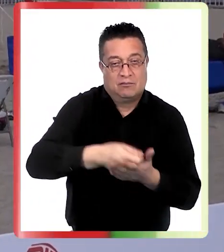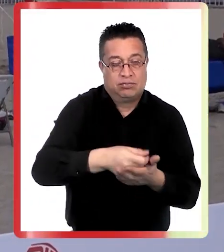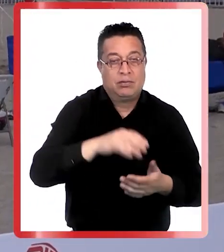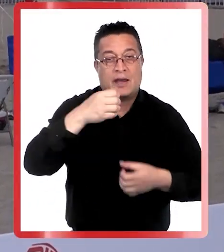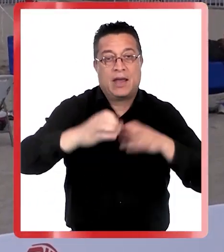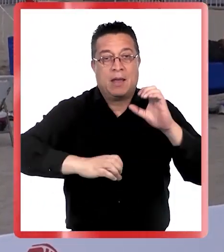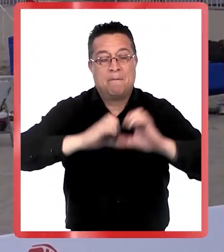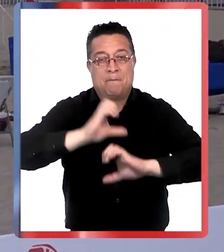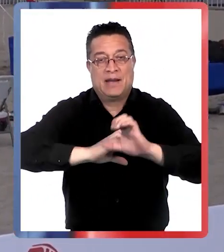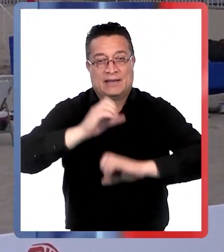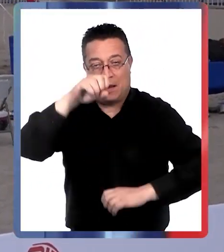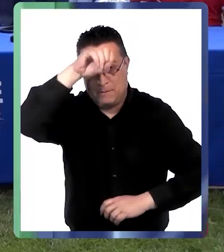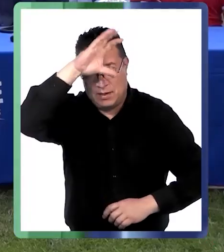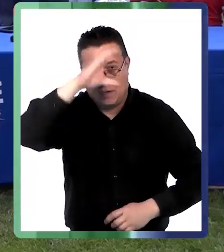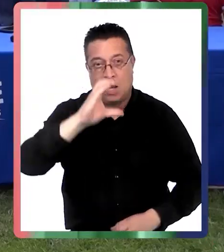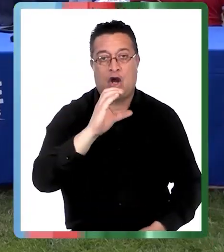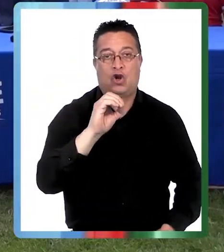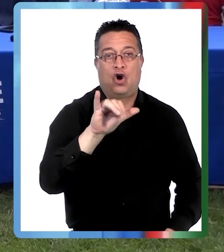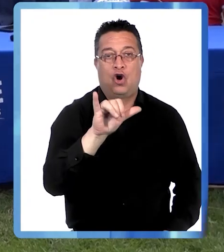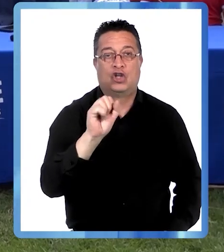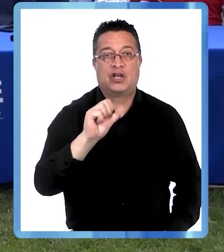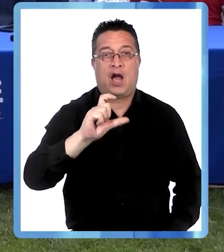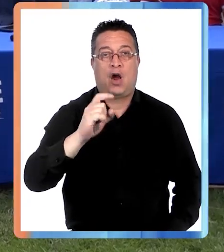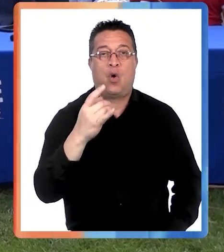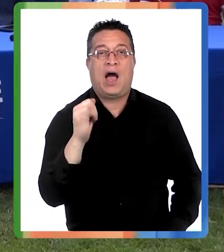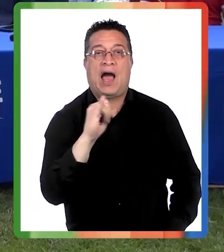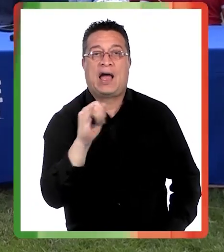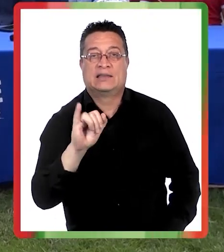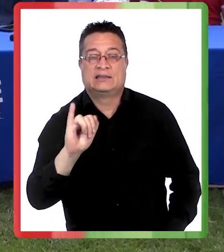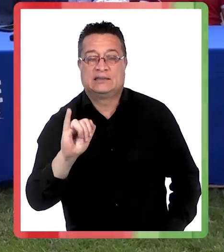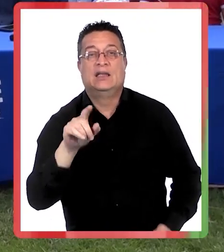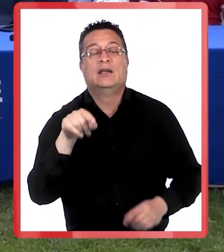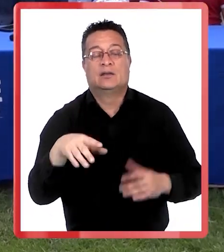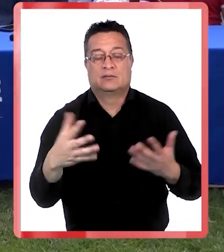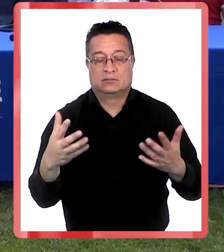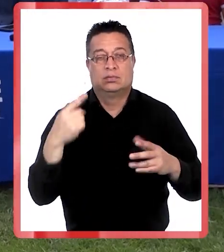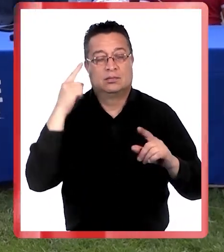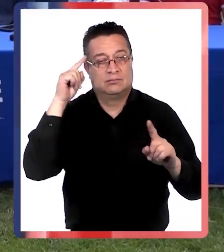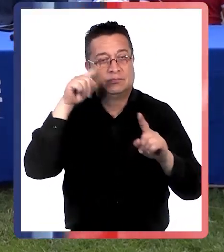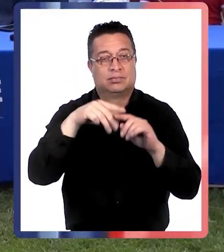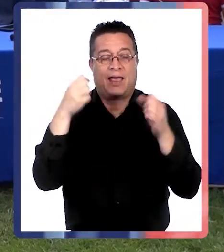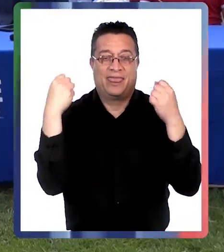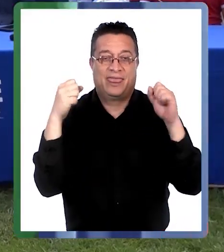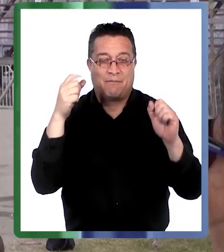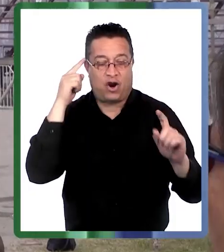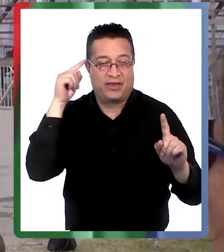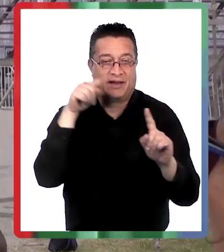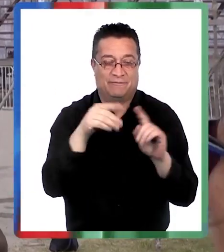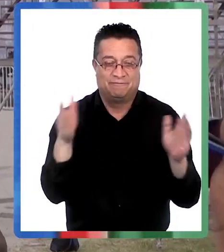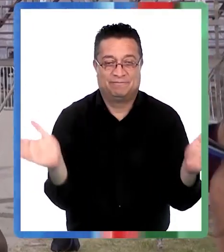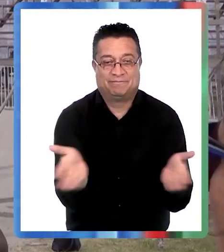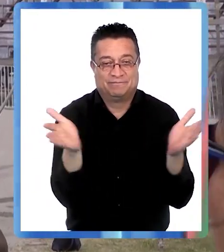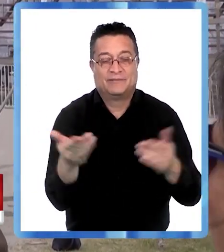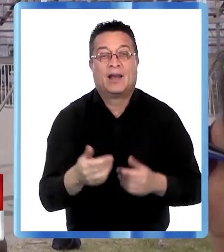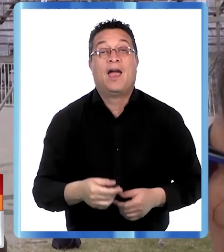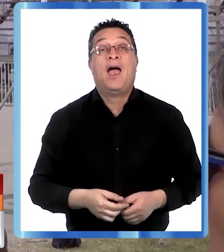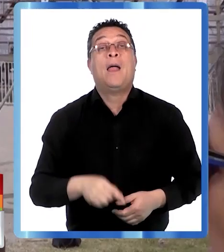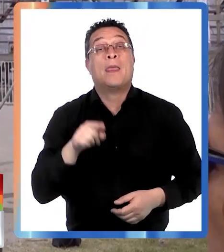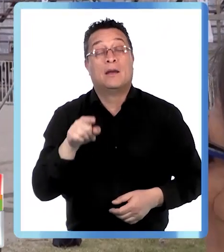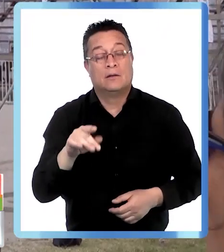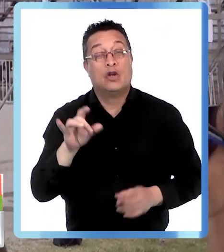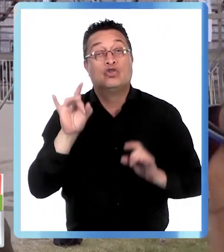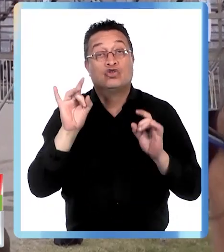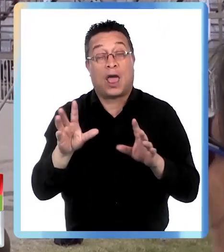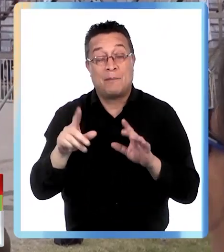minera collahuasi para llevar a cabo grandes eventos deportivos importante para no solamente